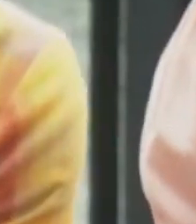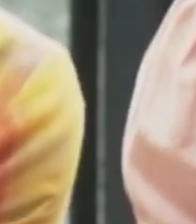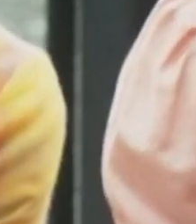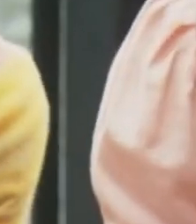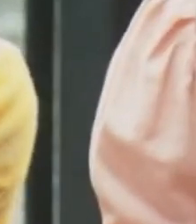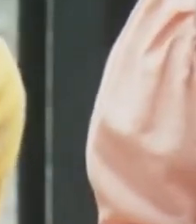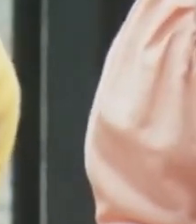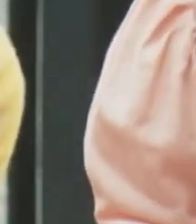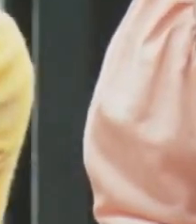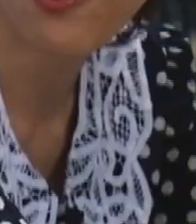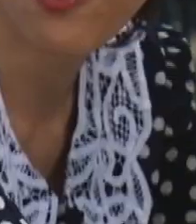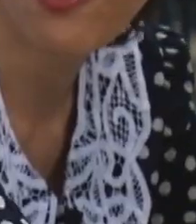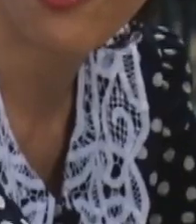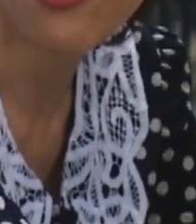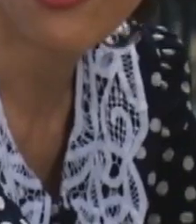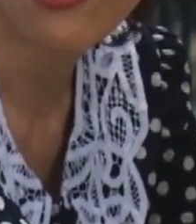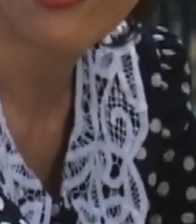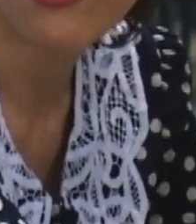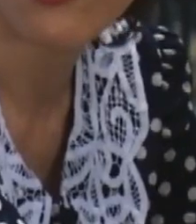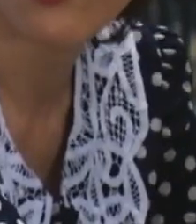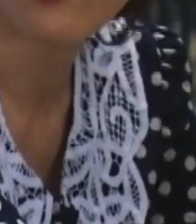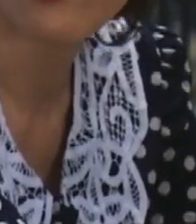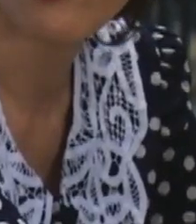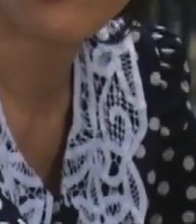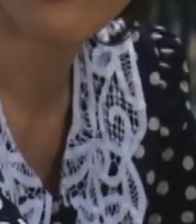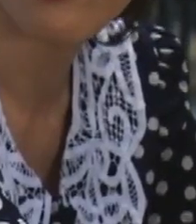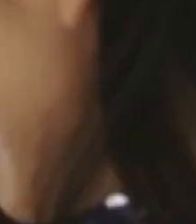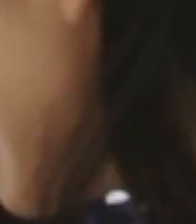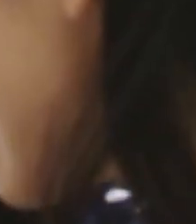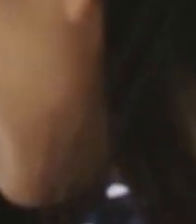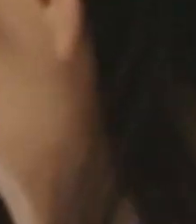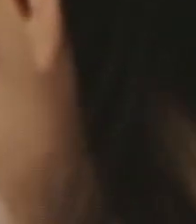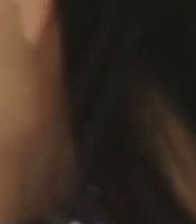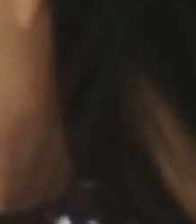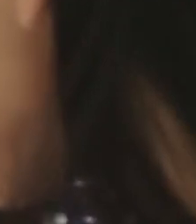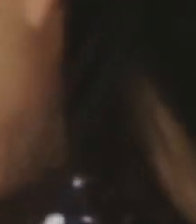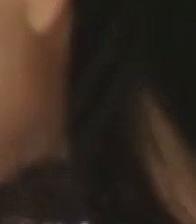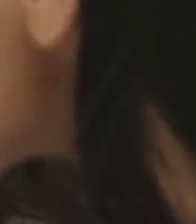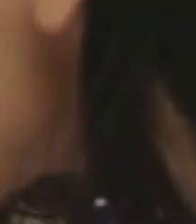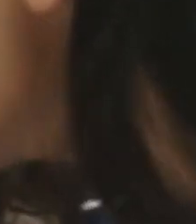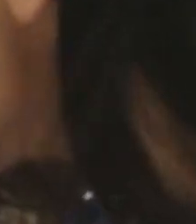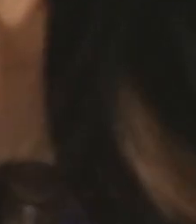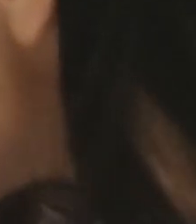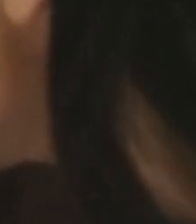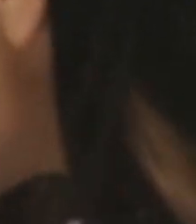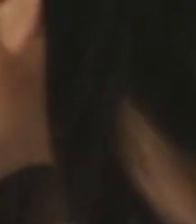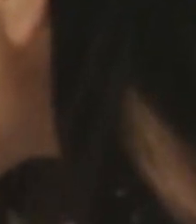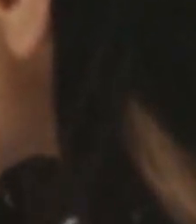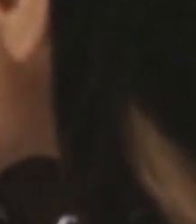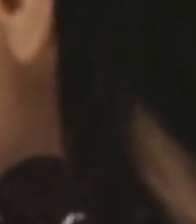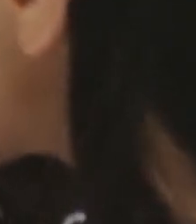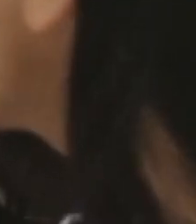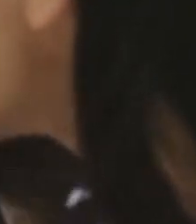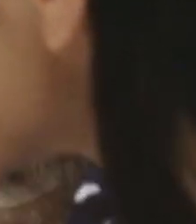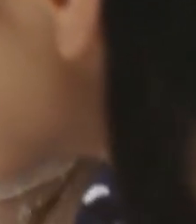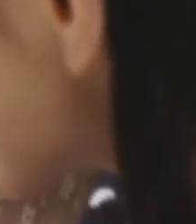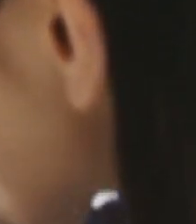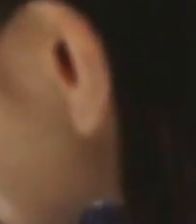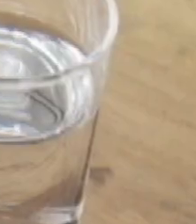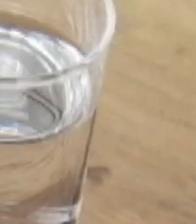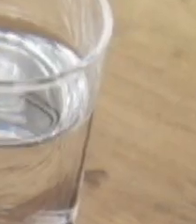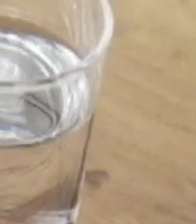había pasado por la cabeza. No hagas caso a lo que digan de tu cara. Sí, es verdad. Que digan lo que